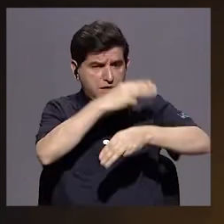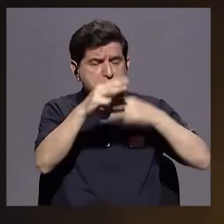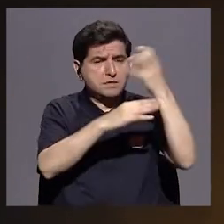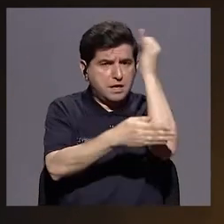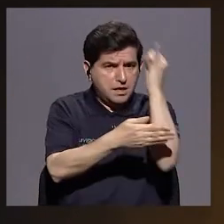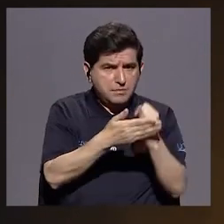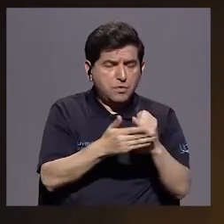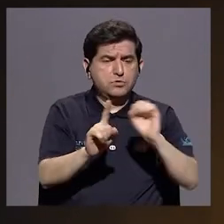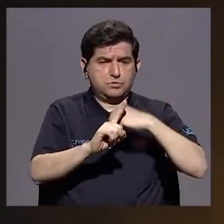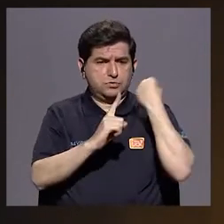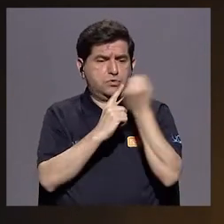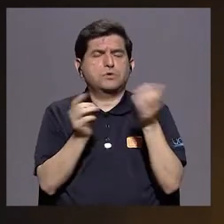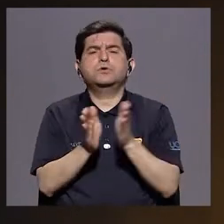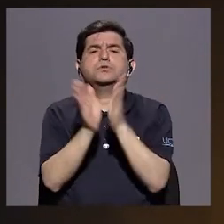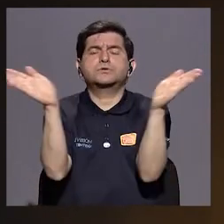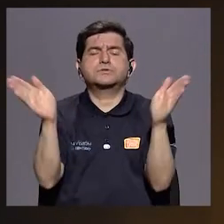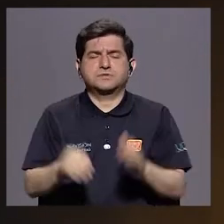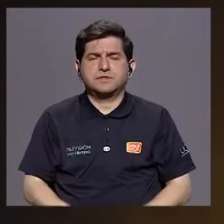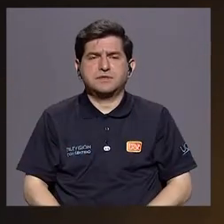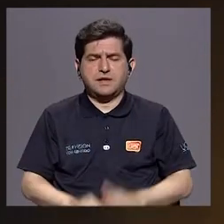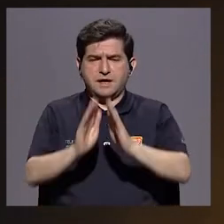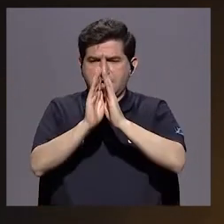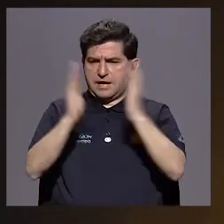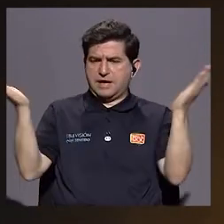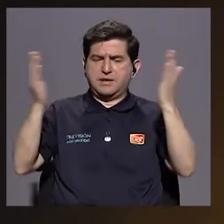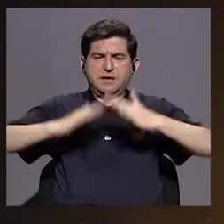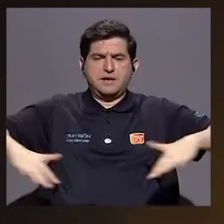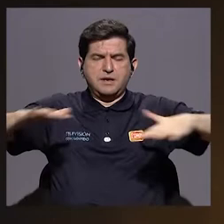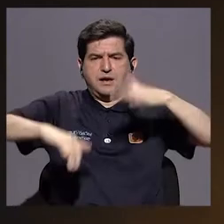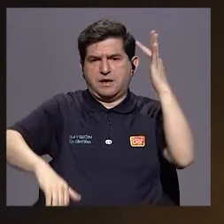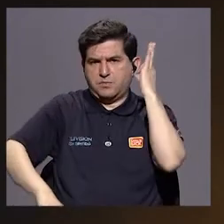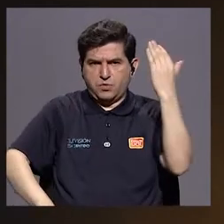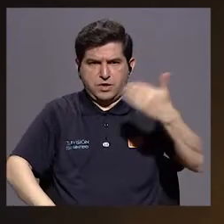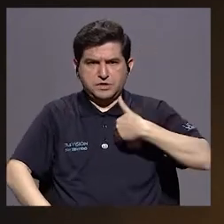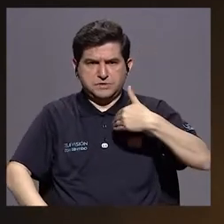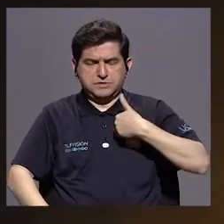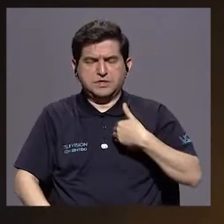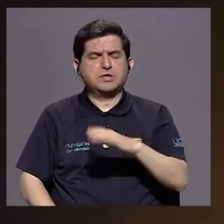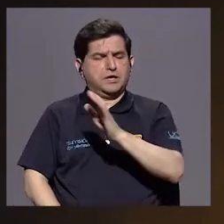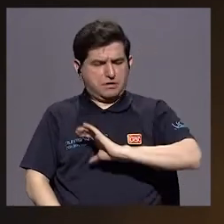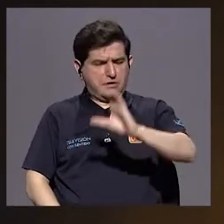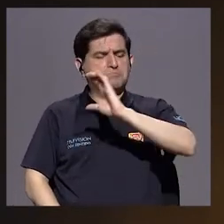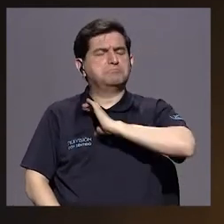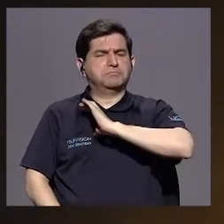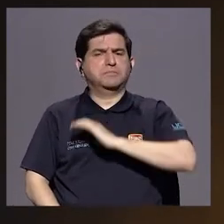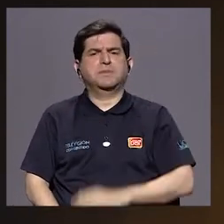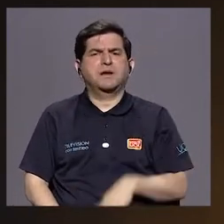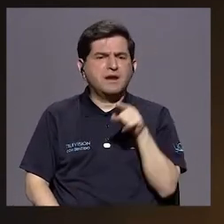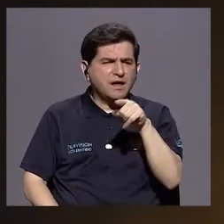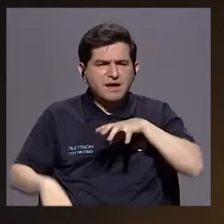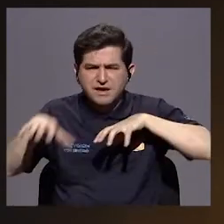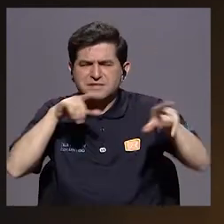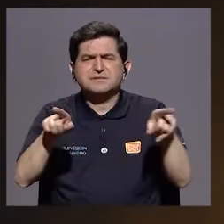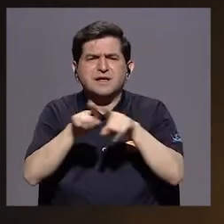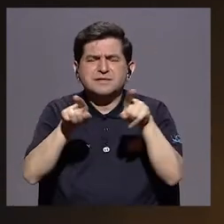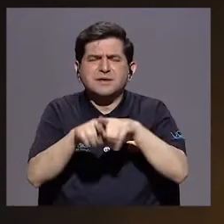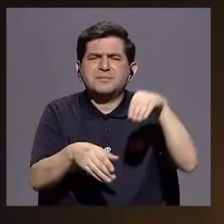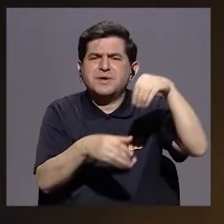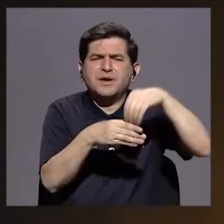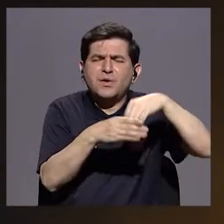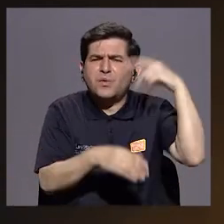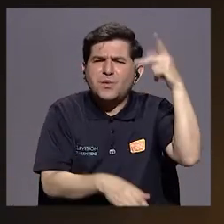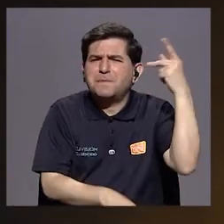arte y para la sociedad en general al abrirle más espacios a mujeres que tienen gran calidad a artística este tipo de eventos tienen algún componente